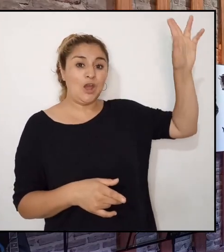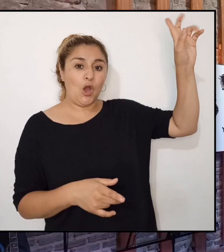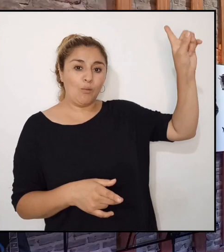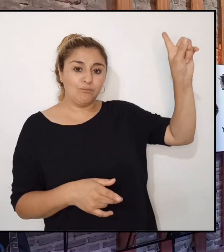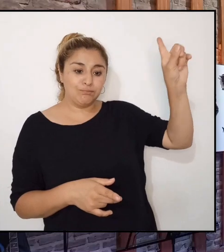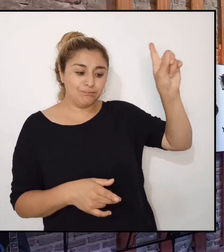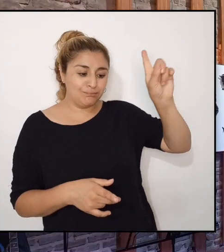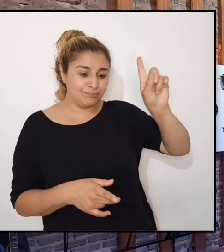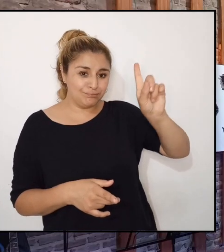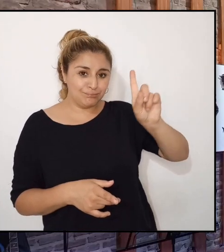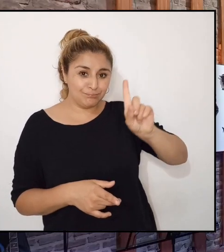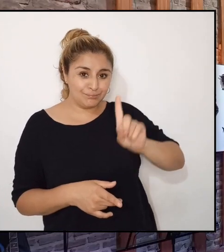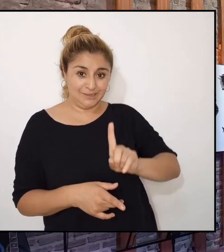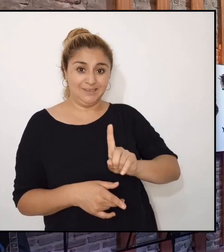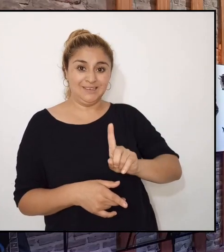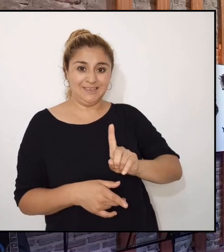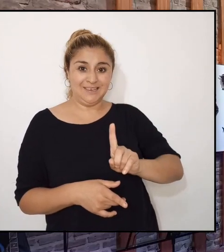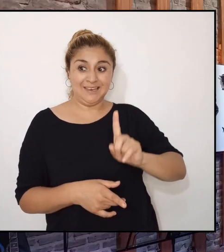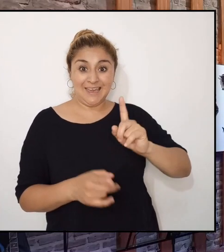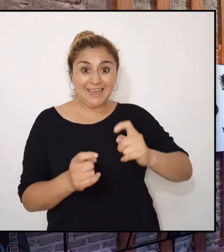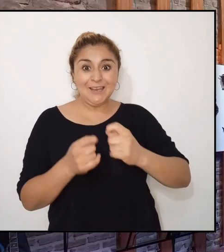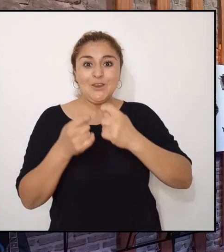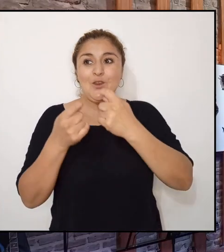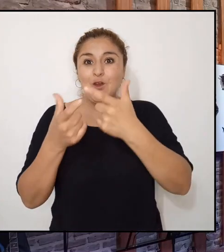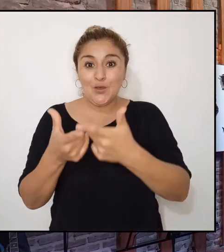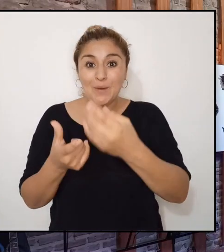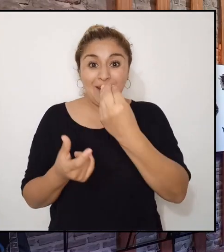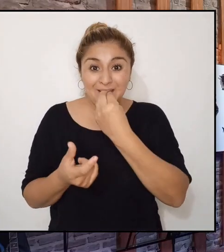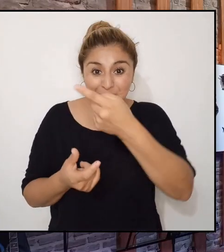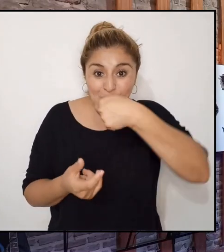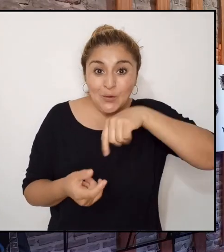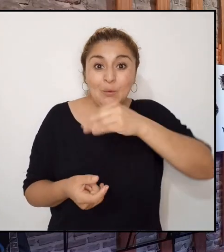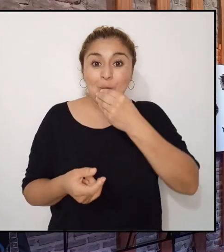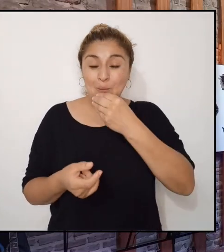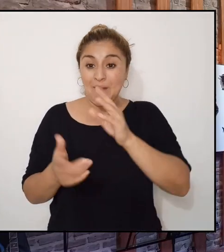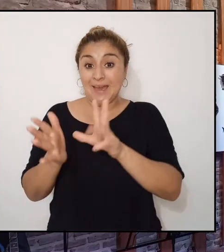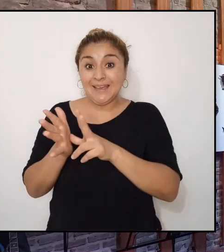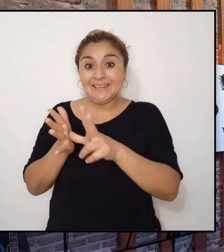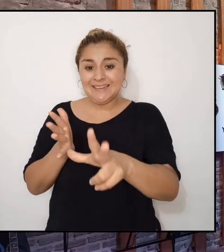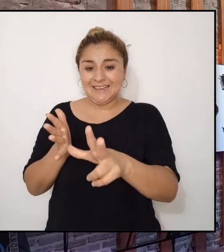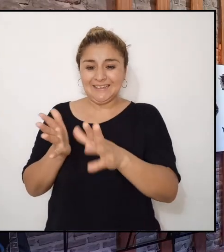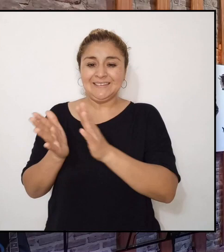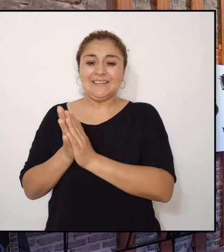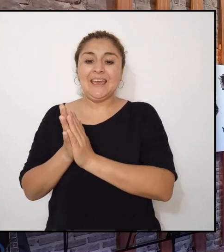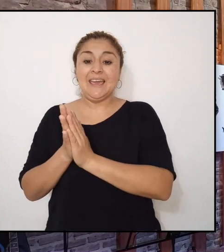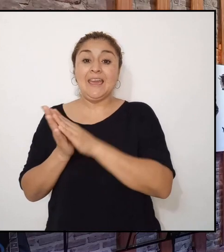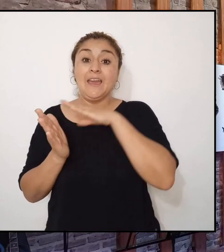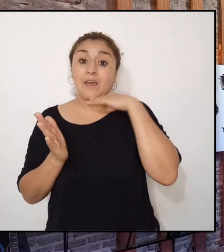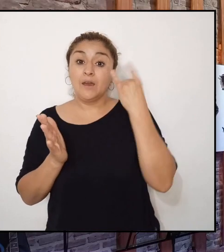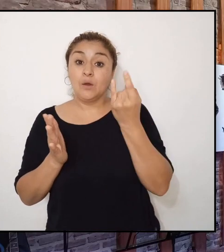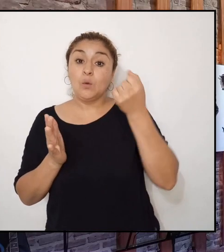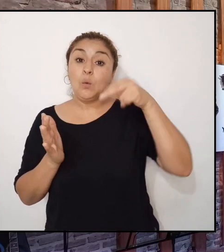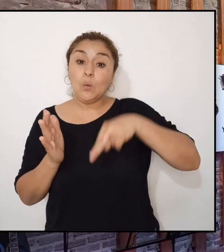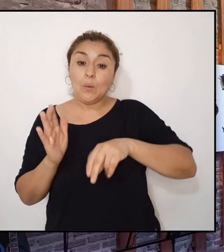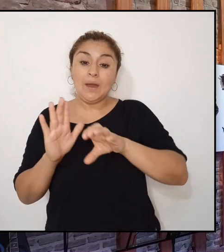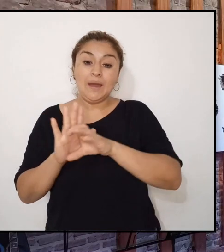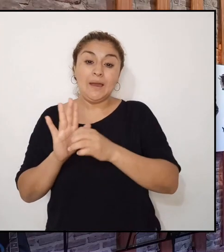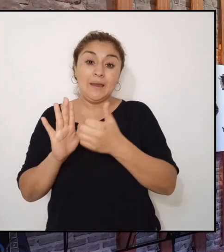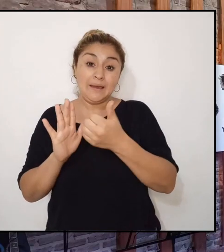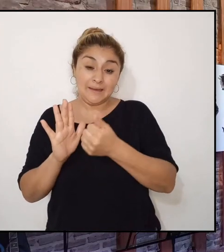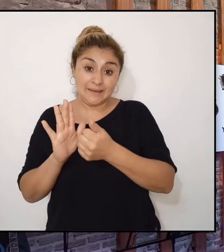Jesús dijo, de cierto os digo, no os dio Moisés el pan del cielo, mas mi Padre os da el verdadero pan del